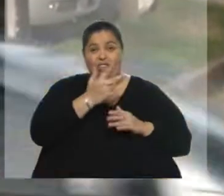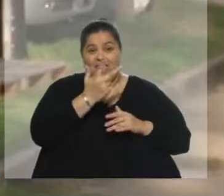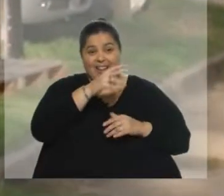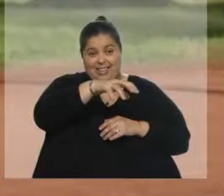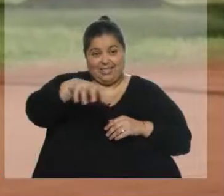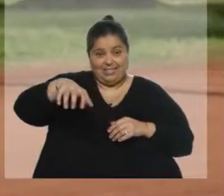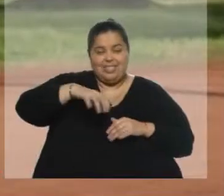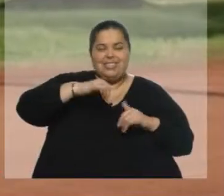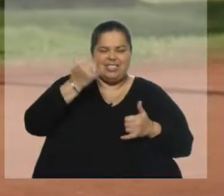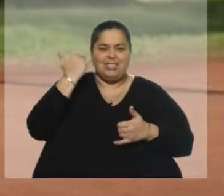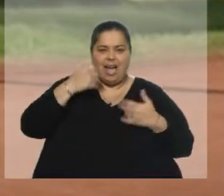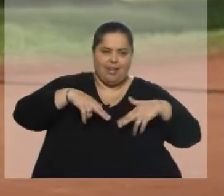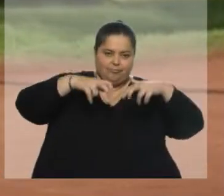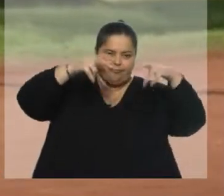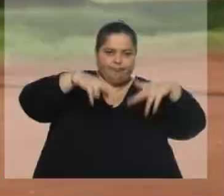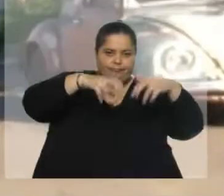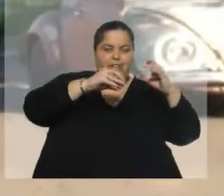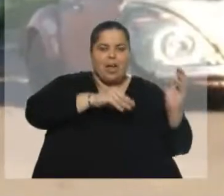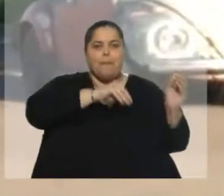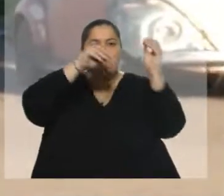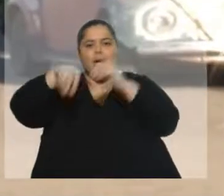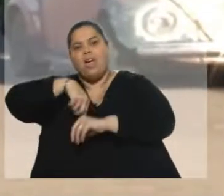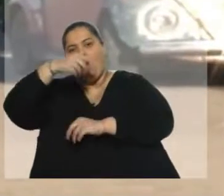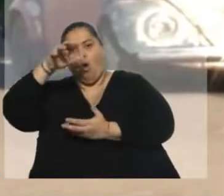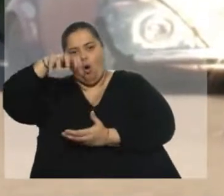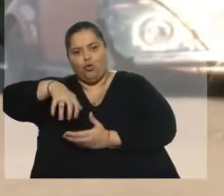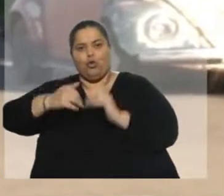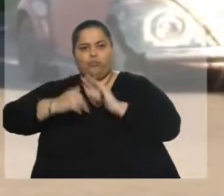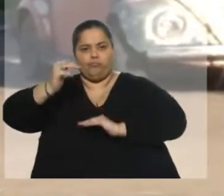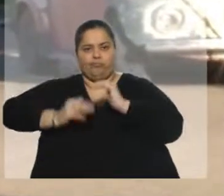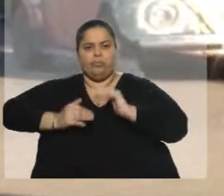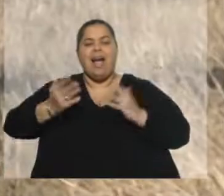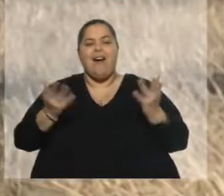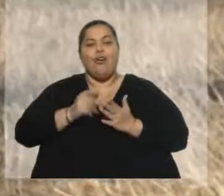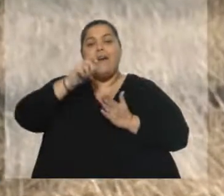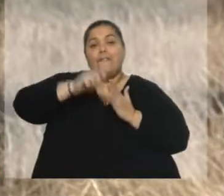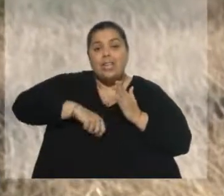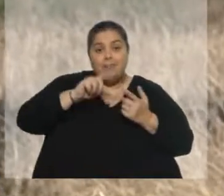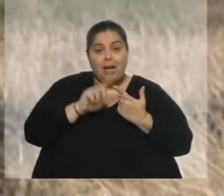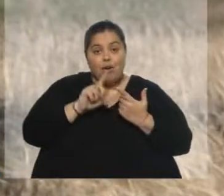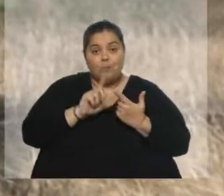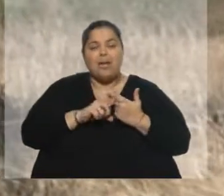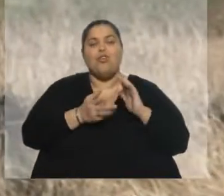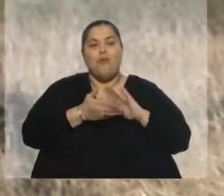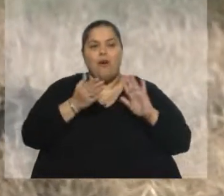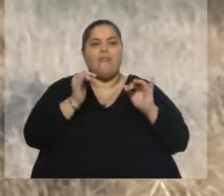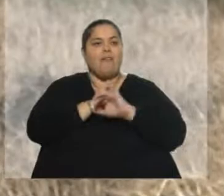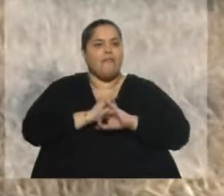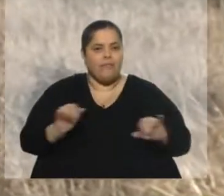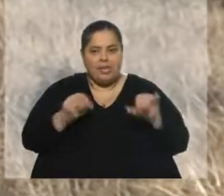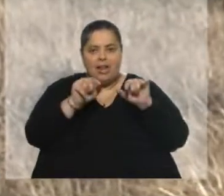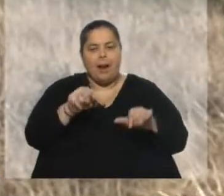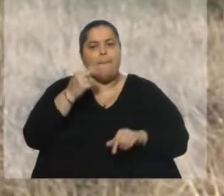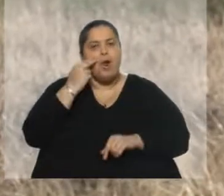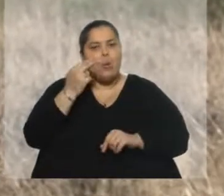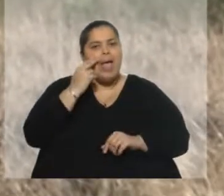previamente relevadas hasta mayo pasado. El intendente Besossi remarcó que con la firma de este convenio se pondrá punto final a esta problemática